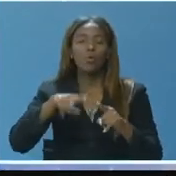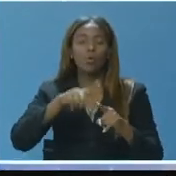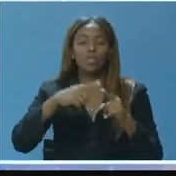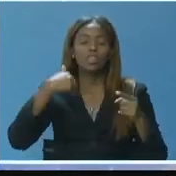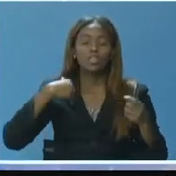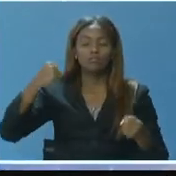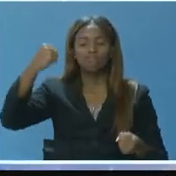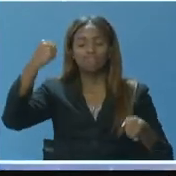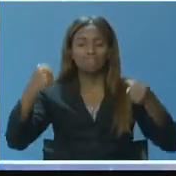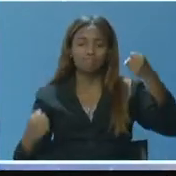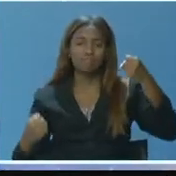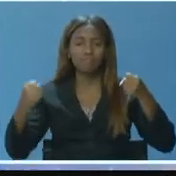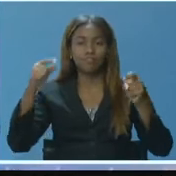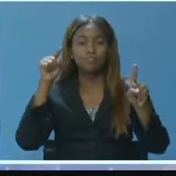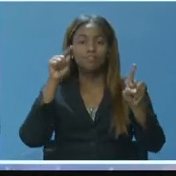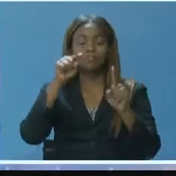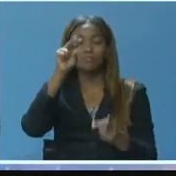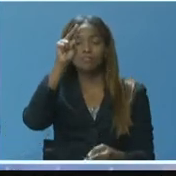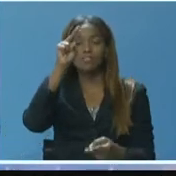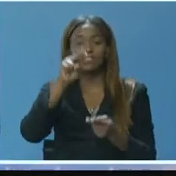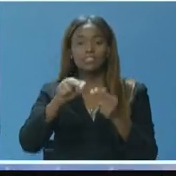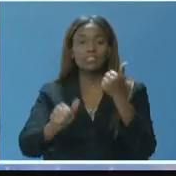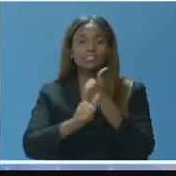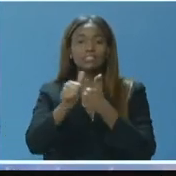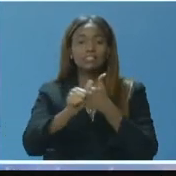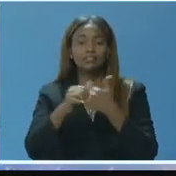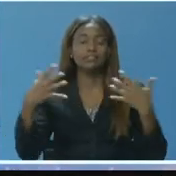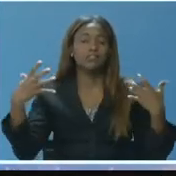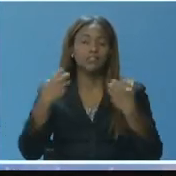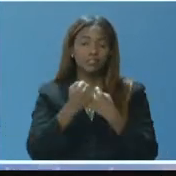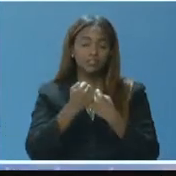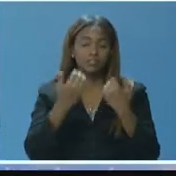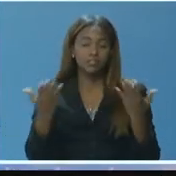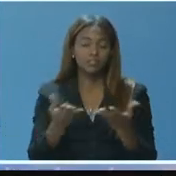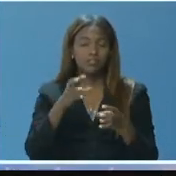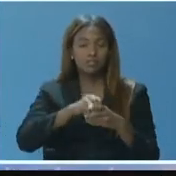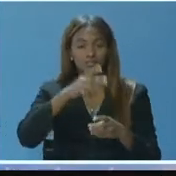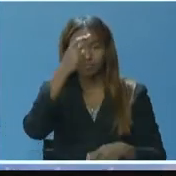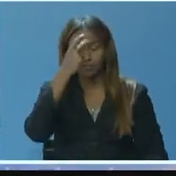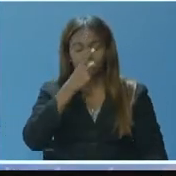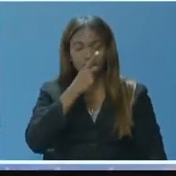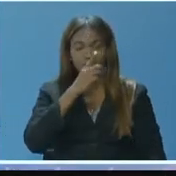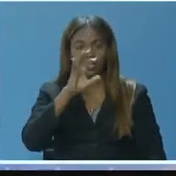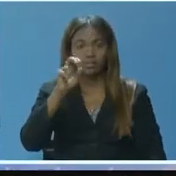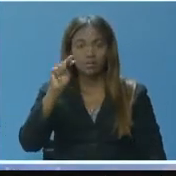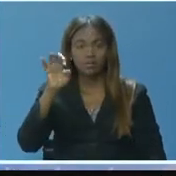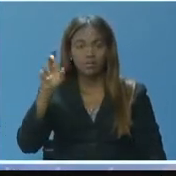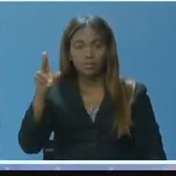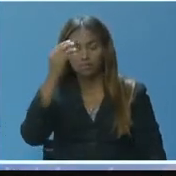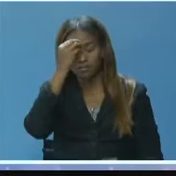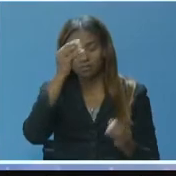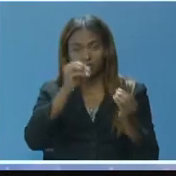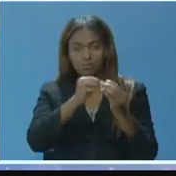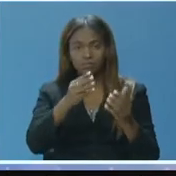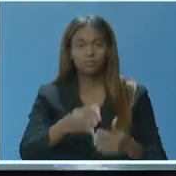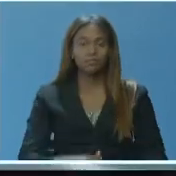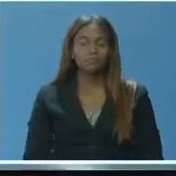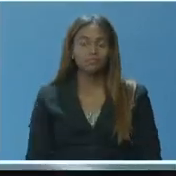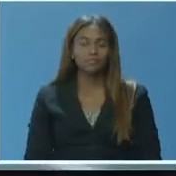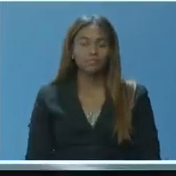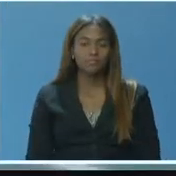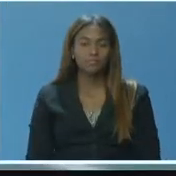el propósito de reducir la alta tasa de accidentes de tránsito en República Dominicana. Carmen Aybar nos cuenta la información.